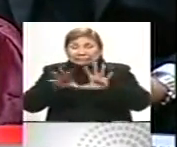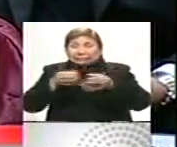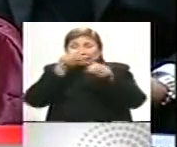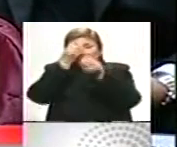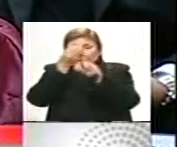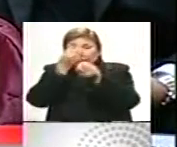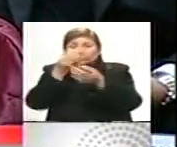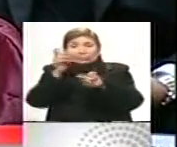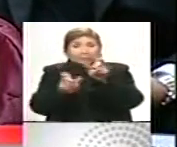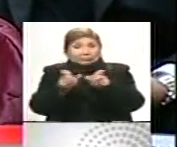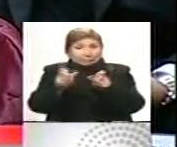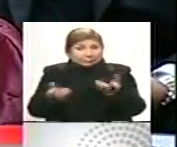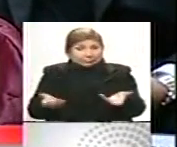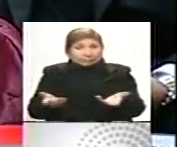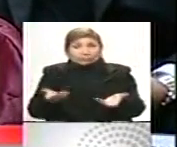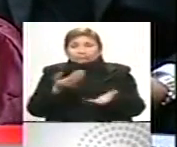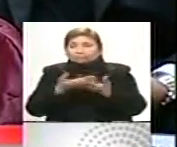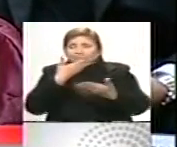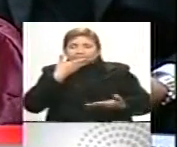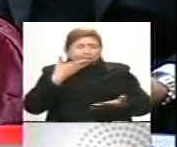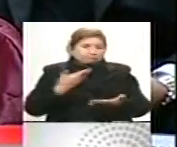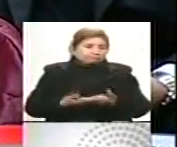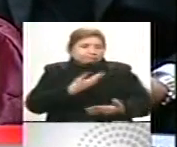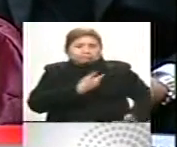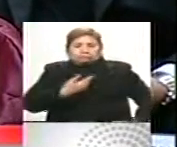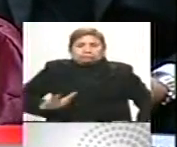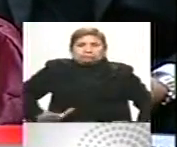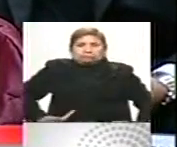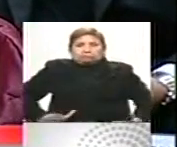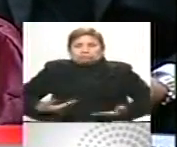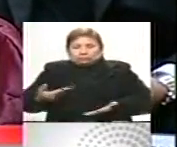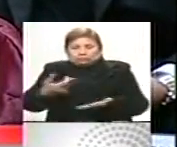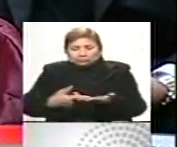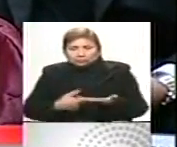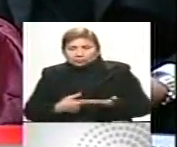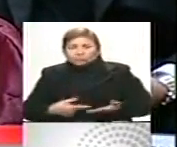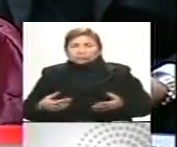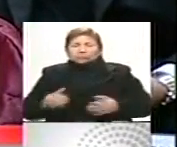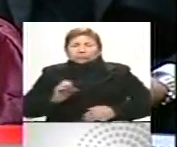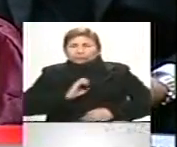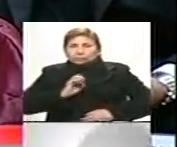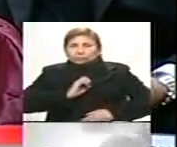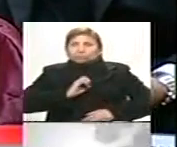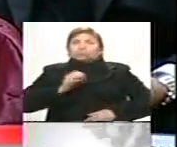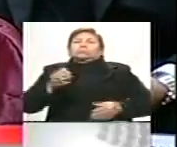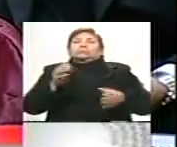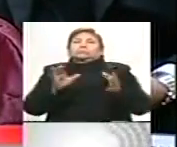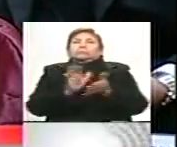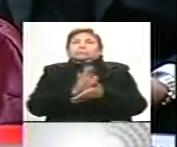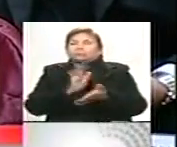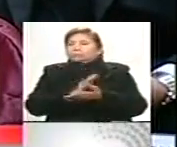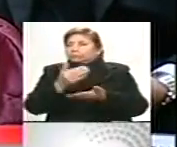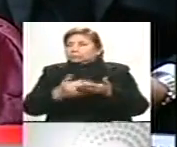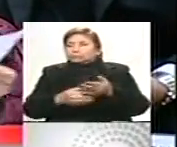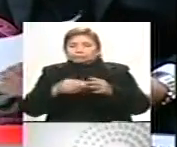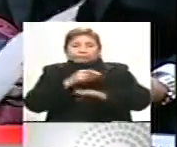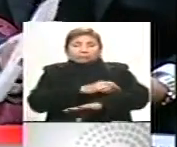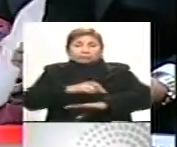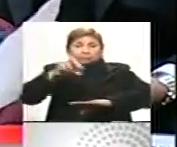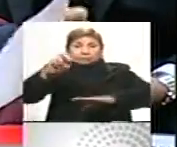información pública y buen gobierno, o por haber contravenido a principios éticos o valores en el ejercicio de una